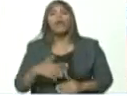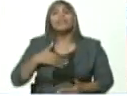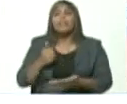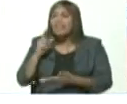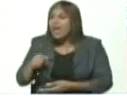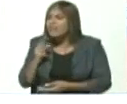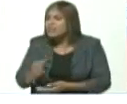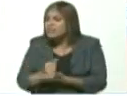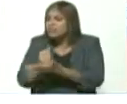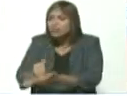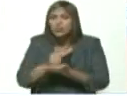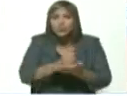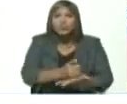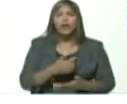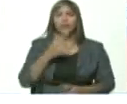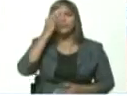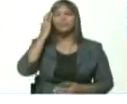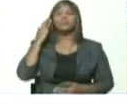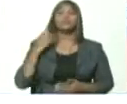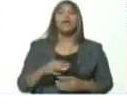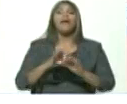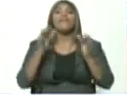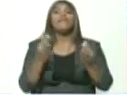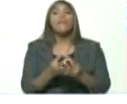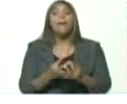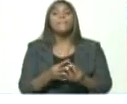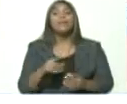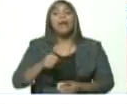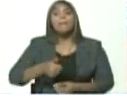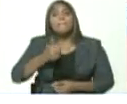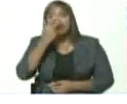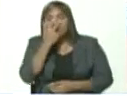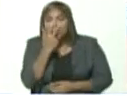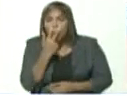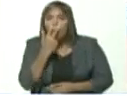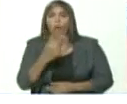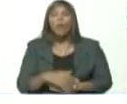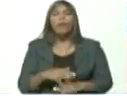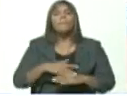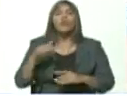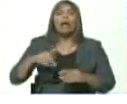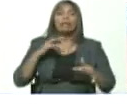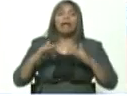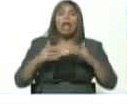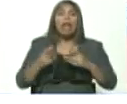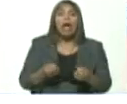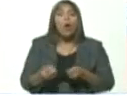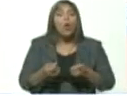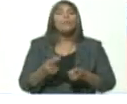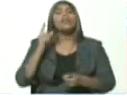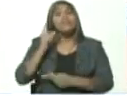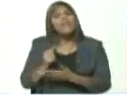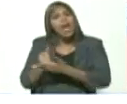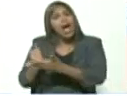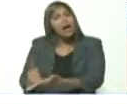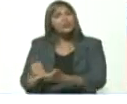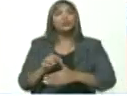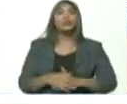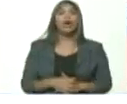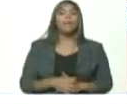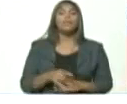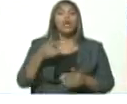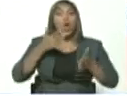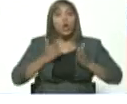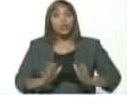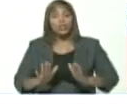mano. Las familias más empobrecidas, producto de esta guerra económica, tenderle la mano y que sus